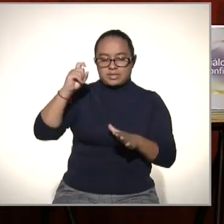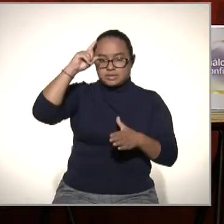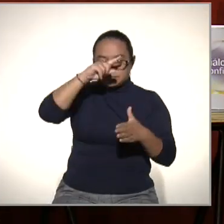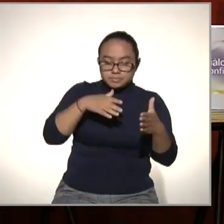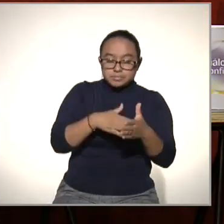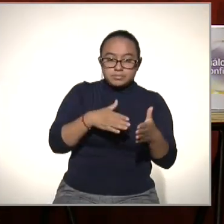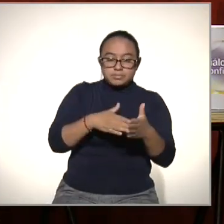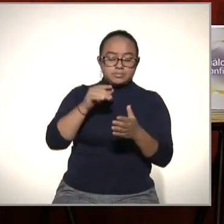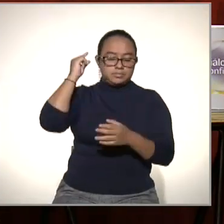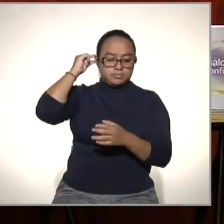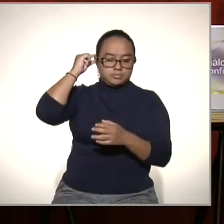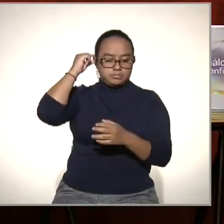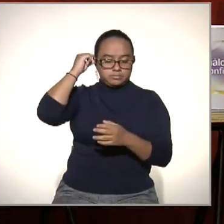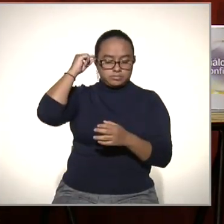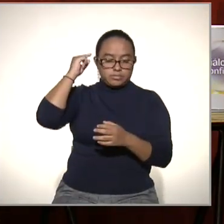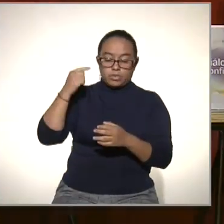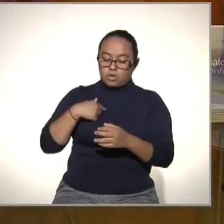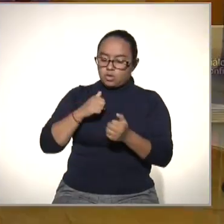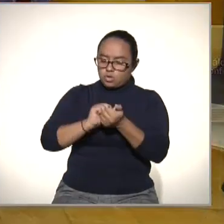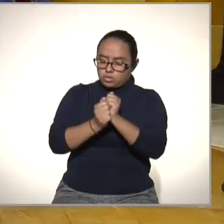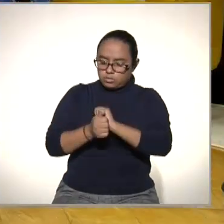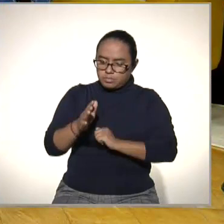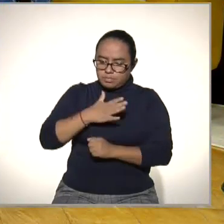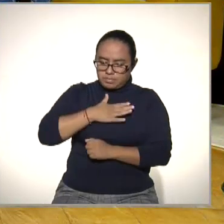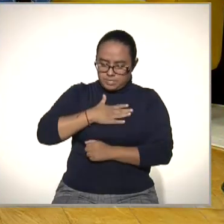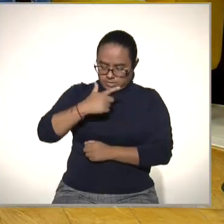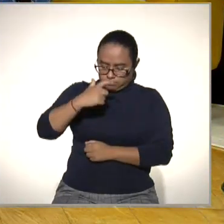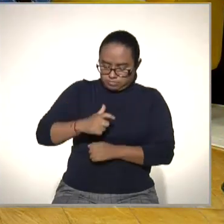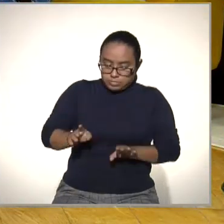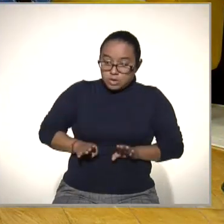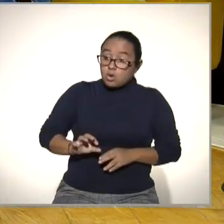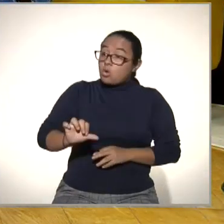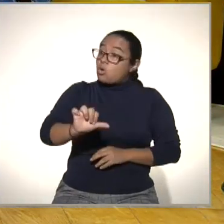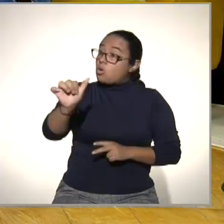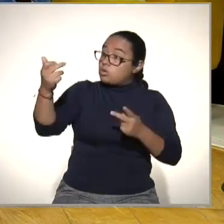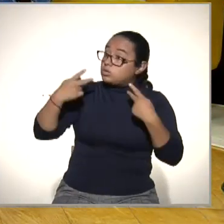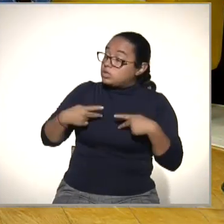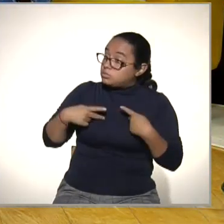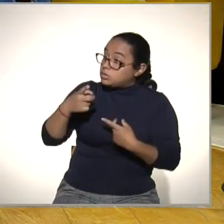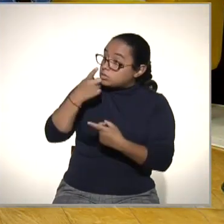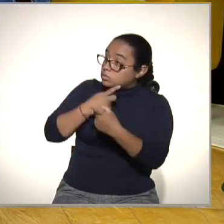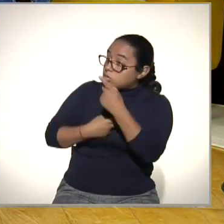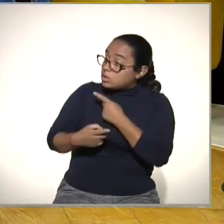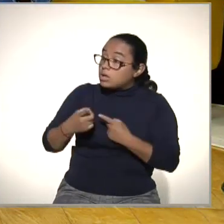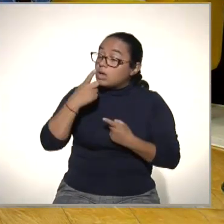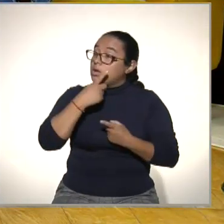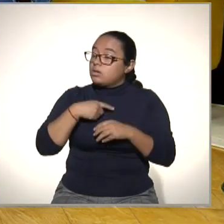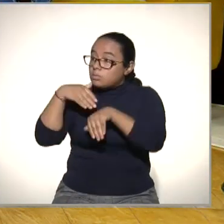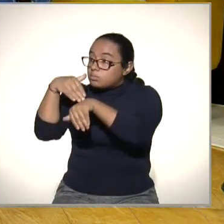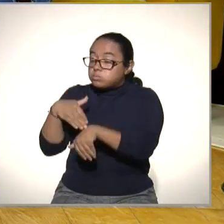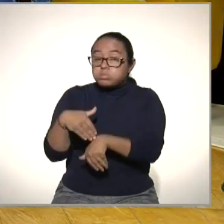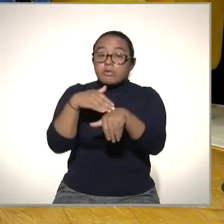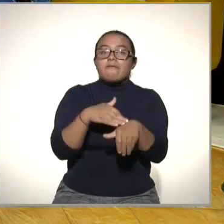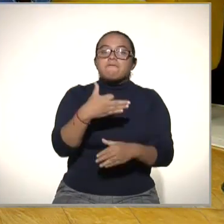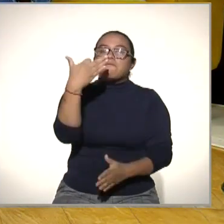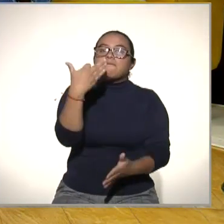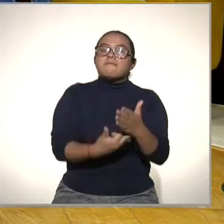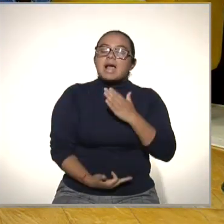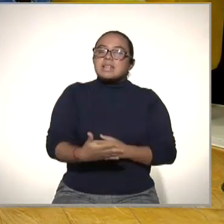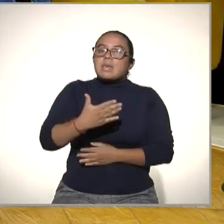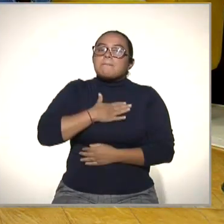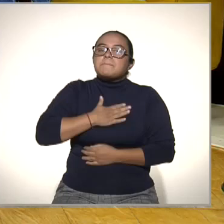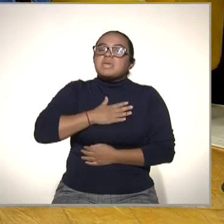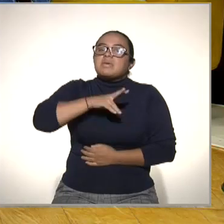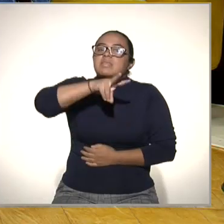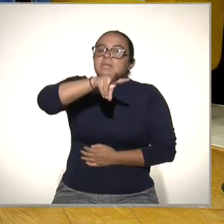Voy creando mi identidad a través de lo que otros esperan y no realmente de lo